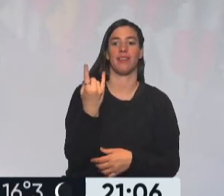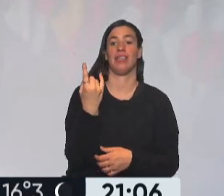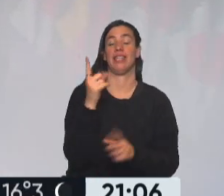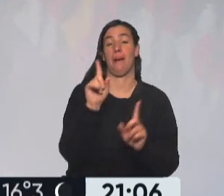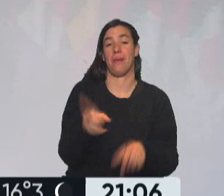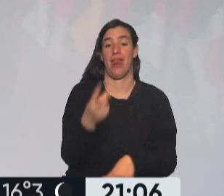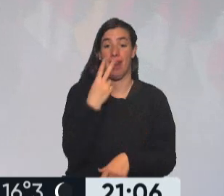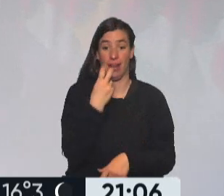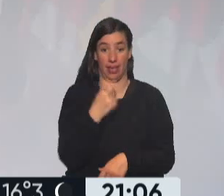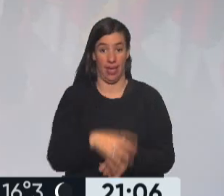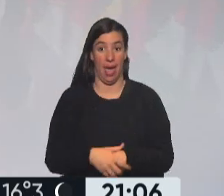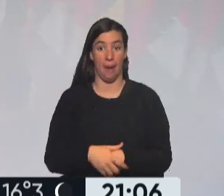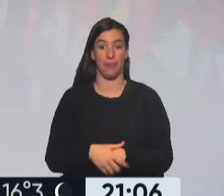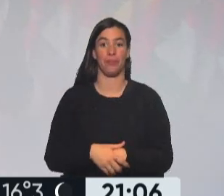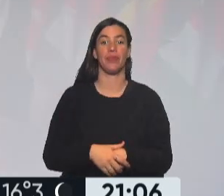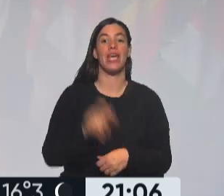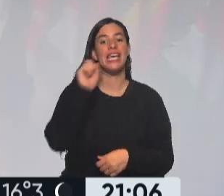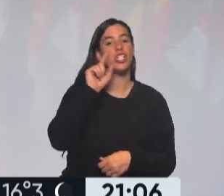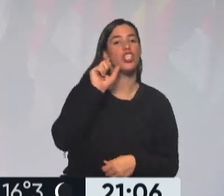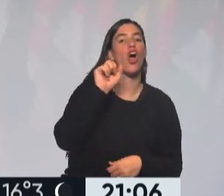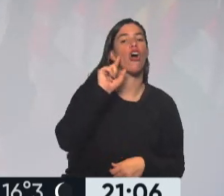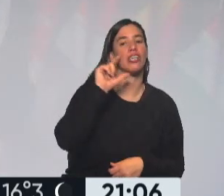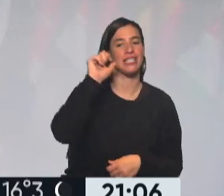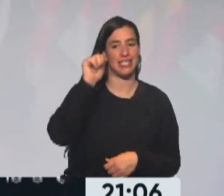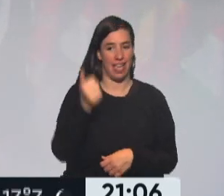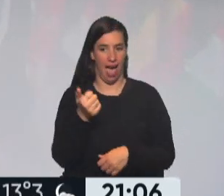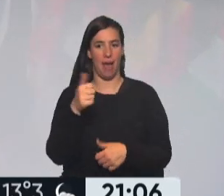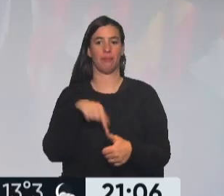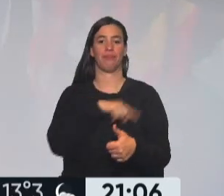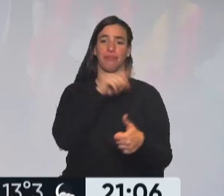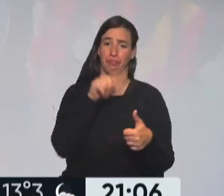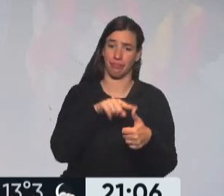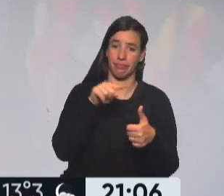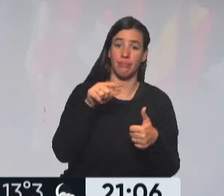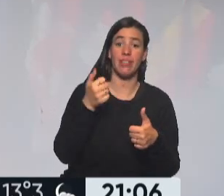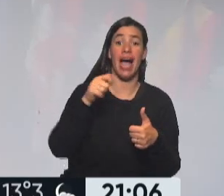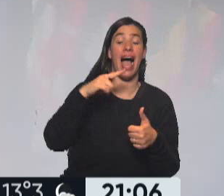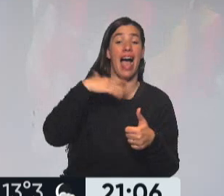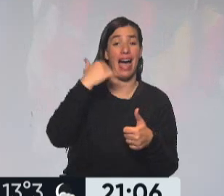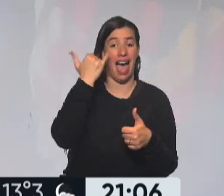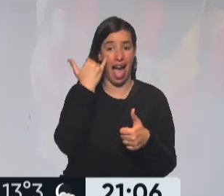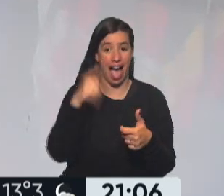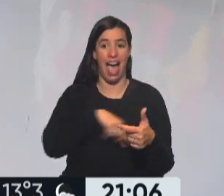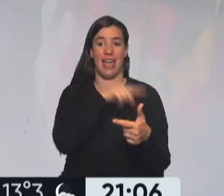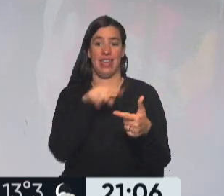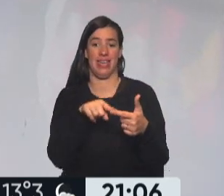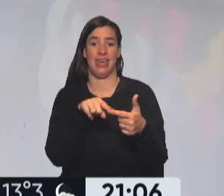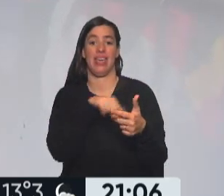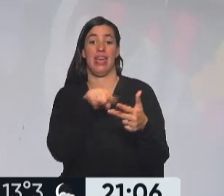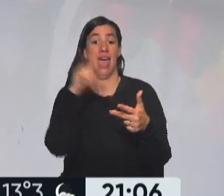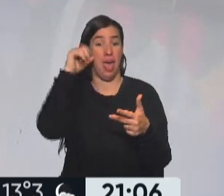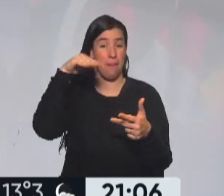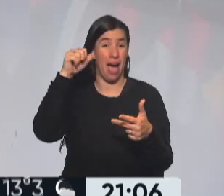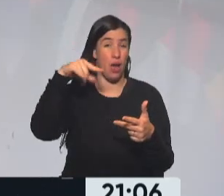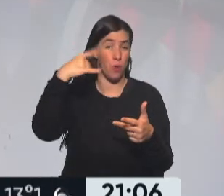la presidenta del Consejo de Ministros de Italia, Ajay Banga, presidente del Banco Mundial, Emmanuel Macron. Esta bilateral había estado en duda en un momento.